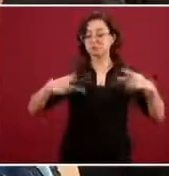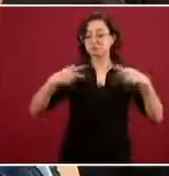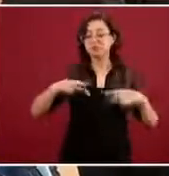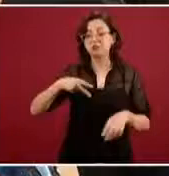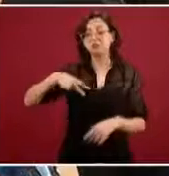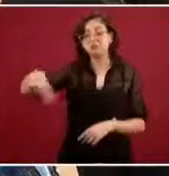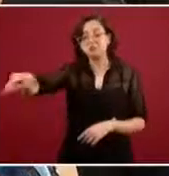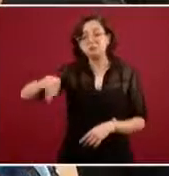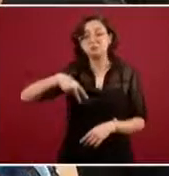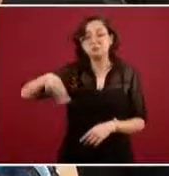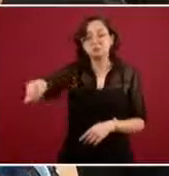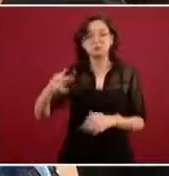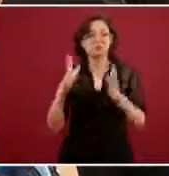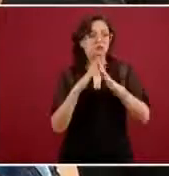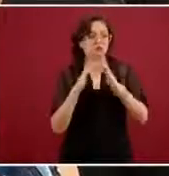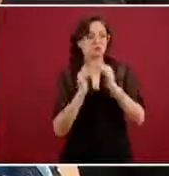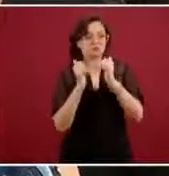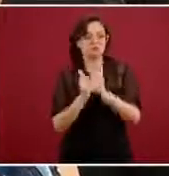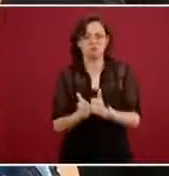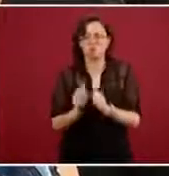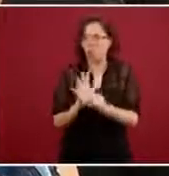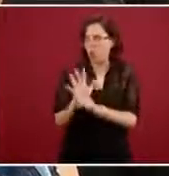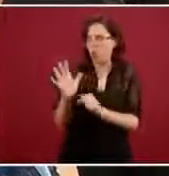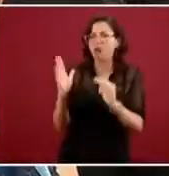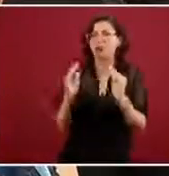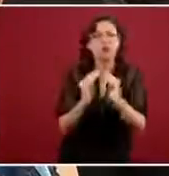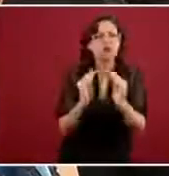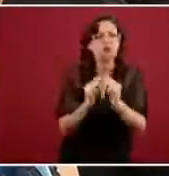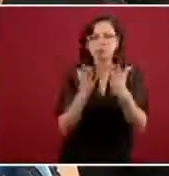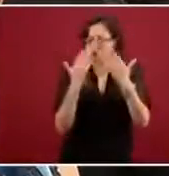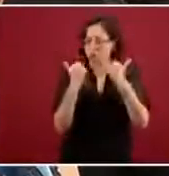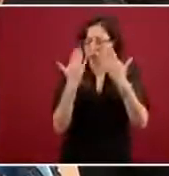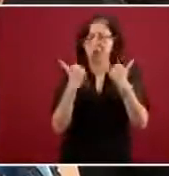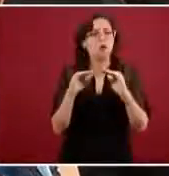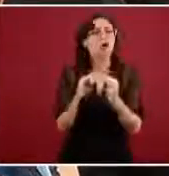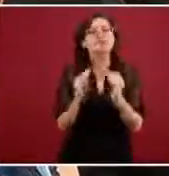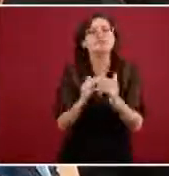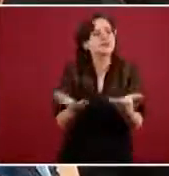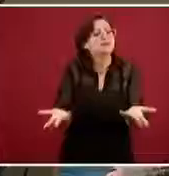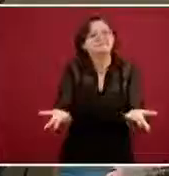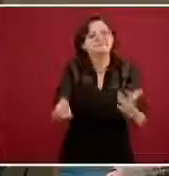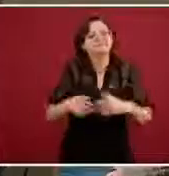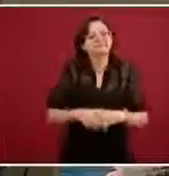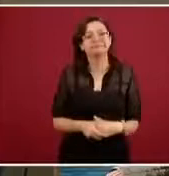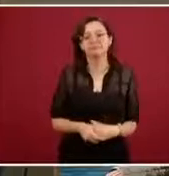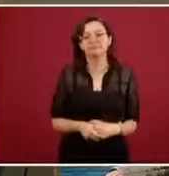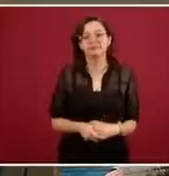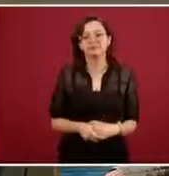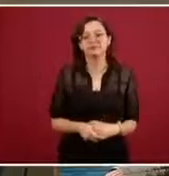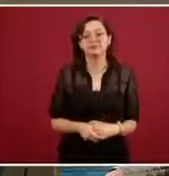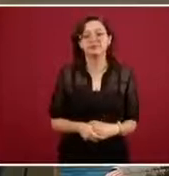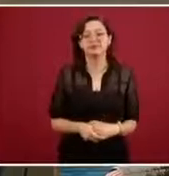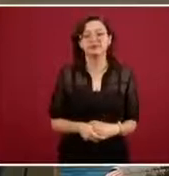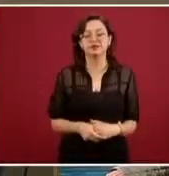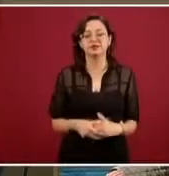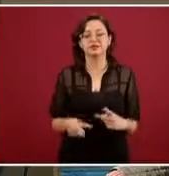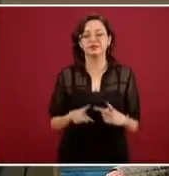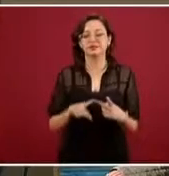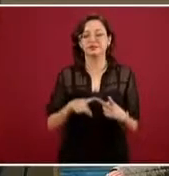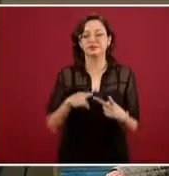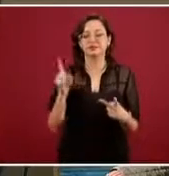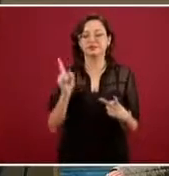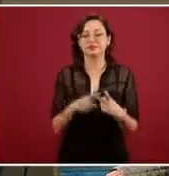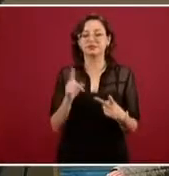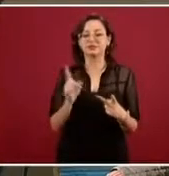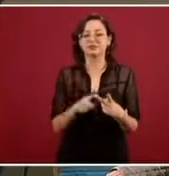dicen quédate en casa, y ellos dicen ¿cuál casa? Si no tenemos casa. Y el otro punto que quería abordar, que